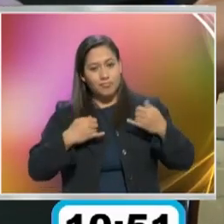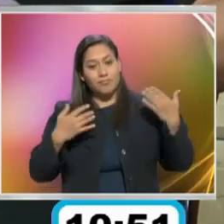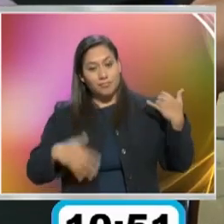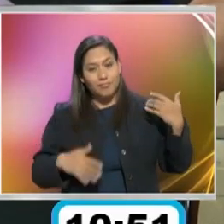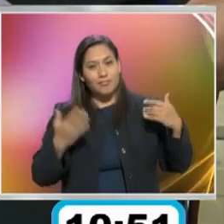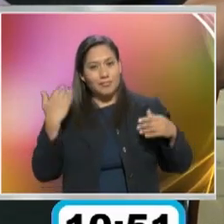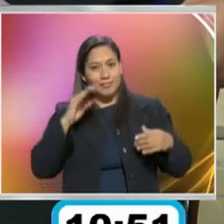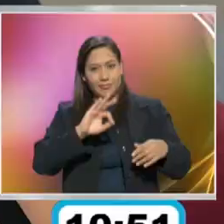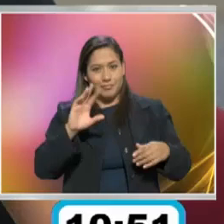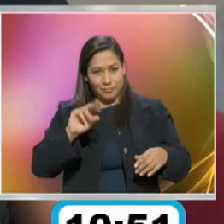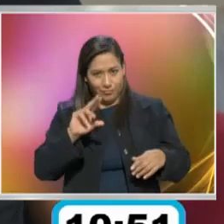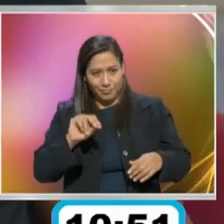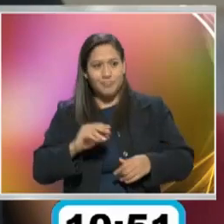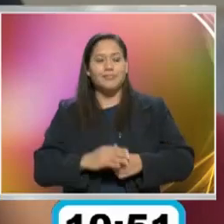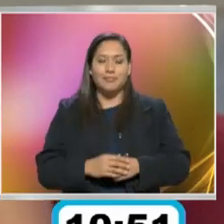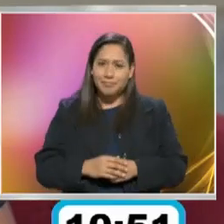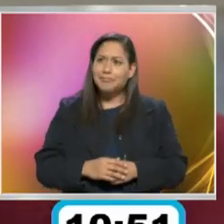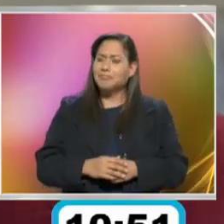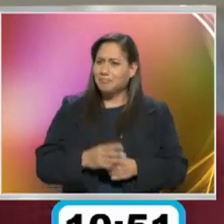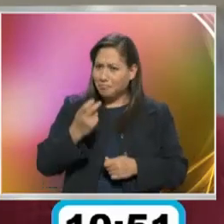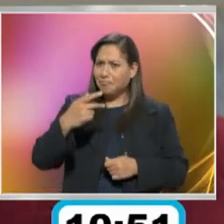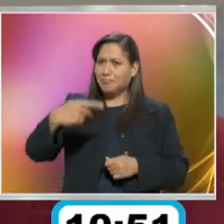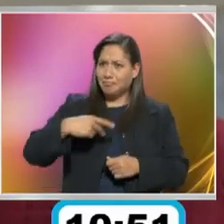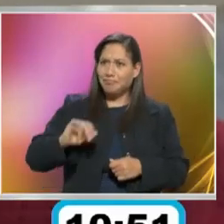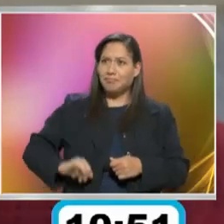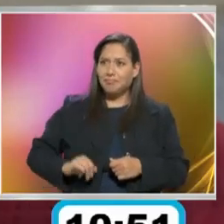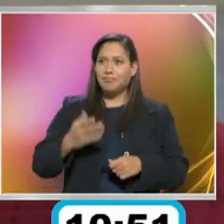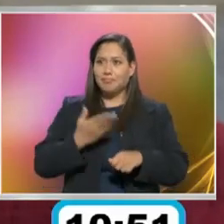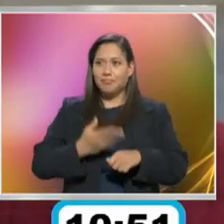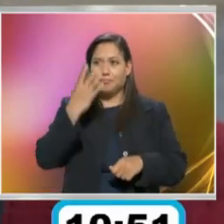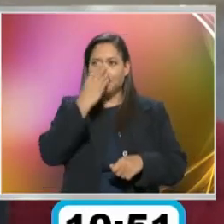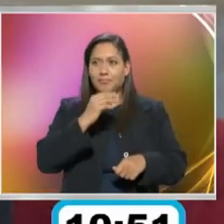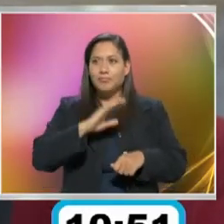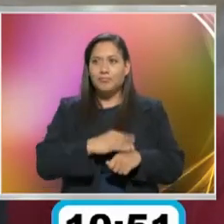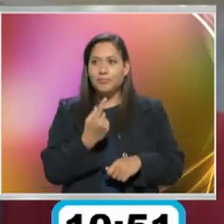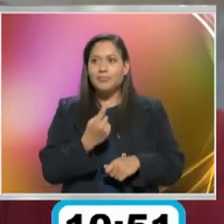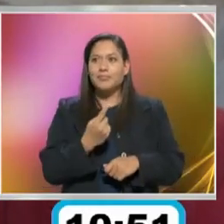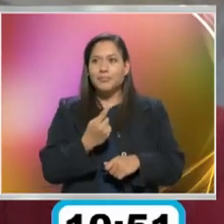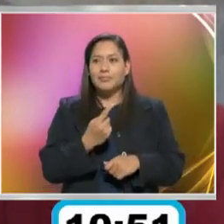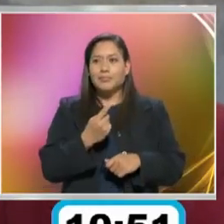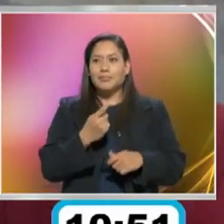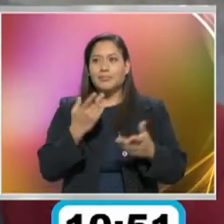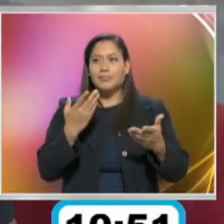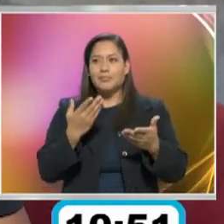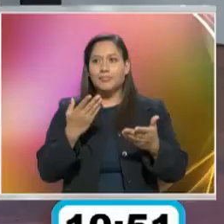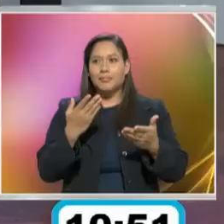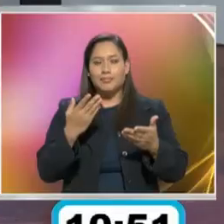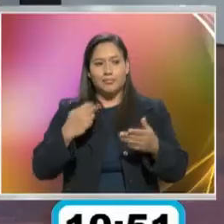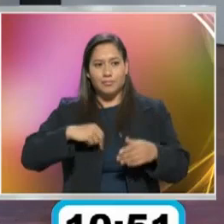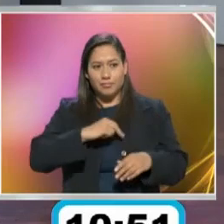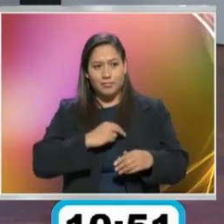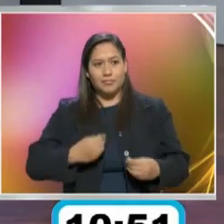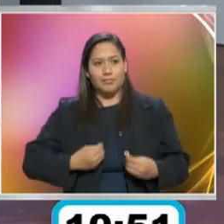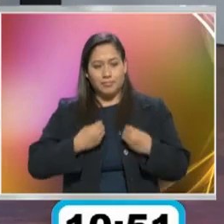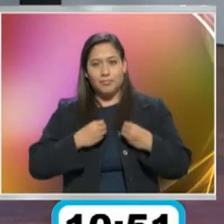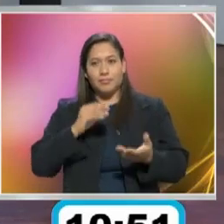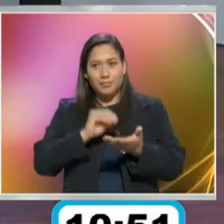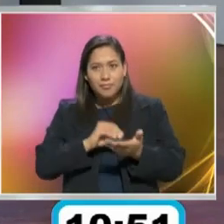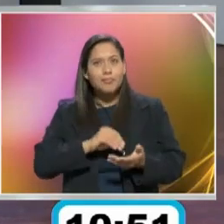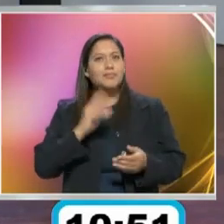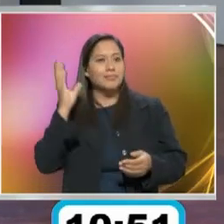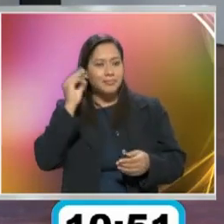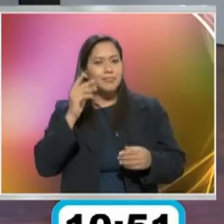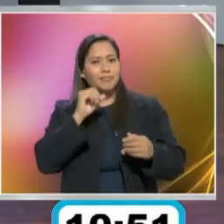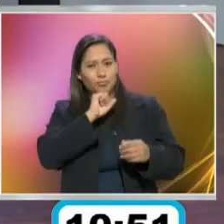escuchaba antes? Fíjate que es una pregunta muy, muy interesante, muy padre, porque afortunadamente los que vivimos todavía escuchamos esa buena